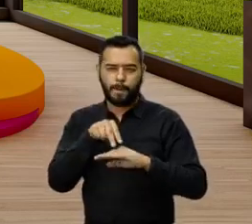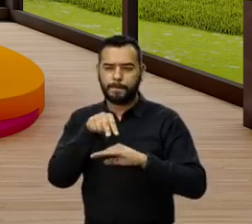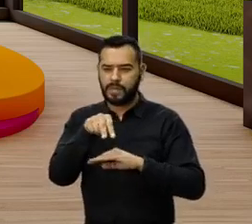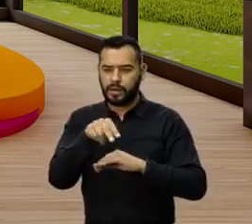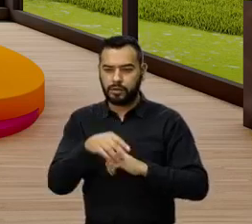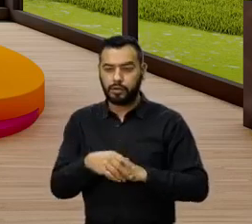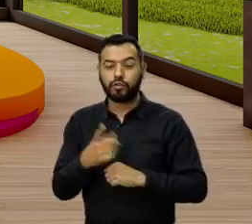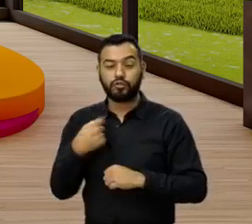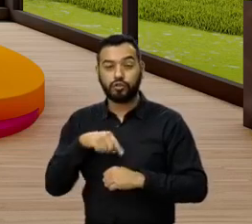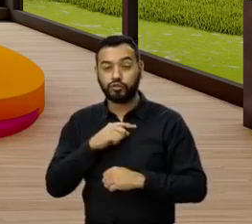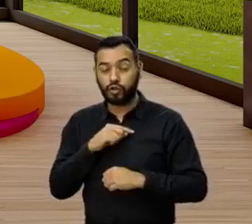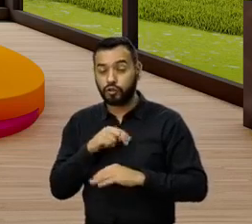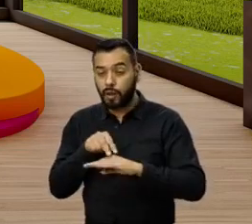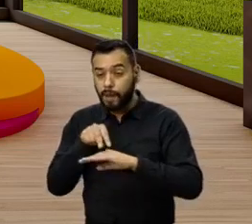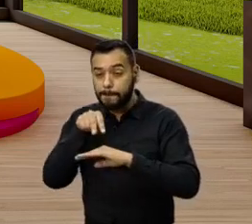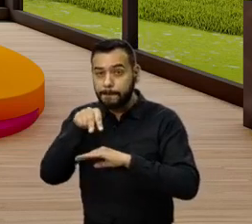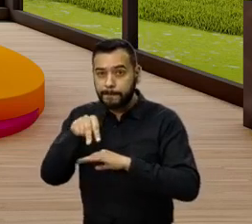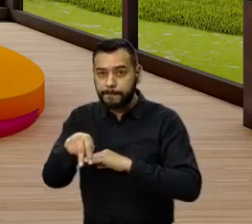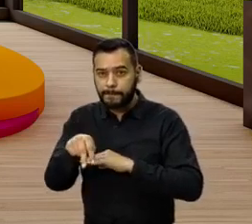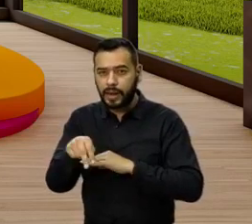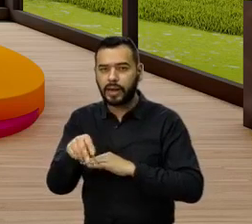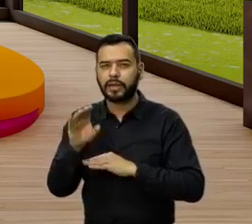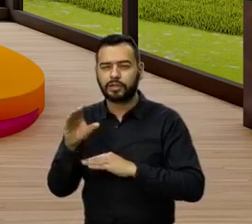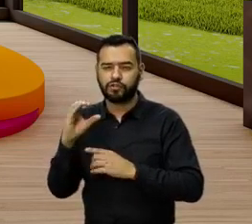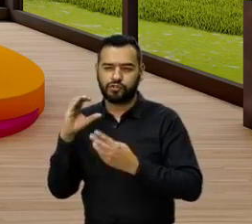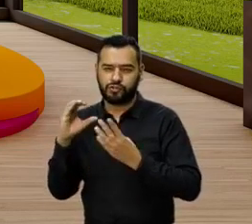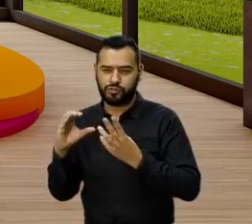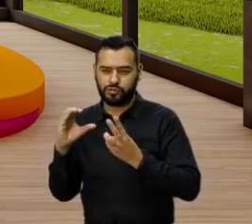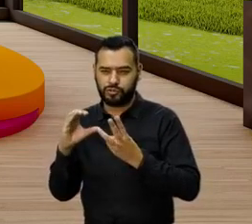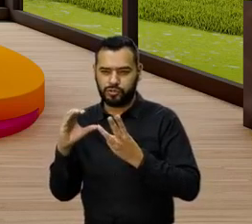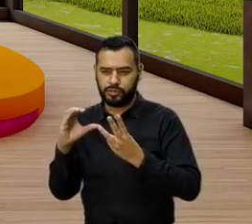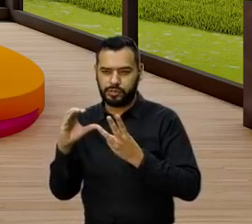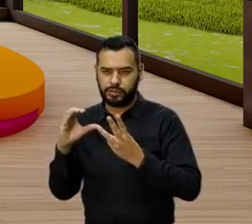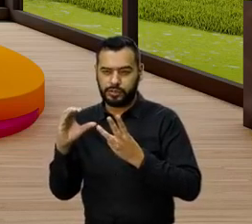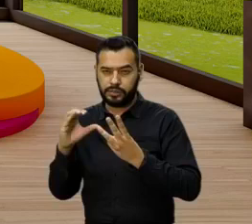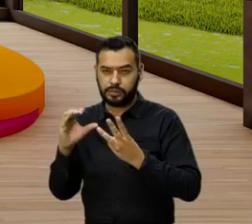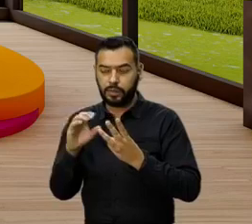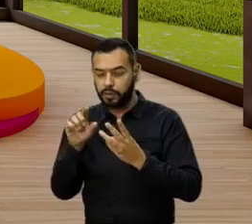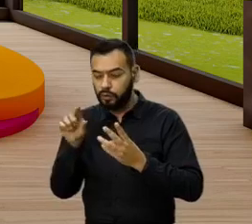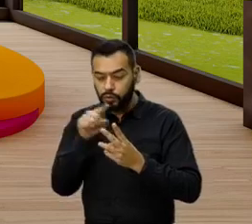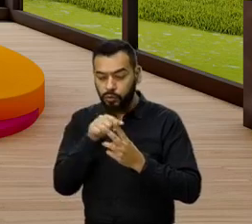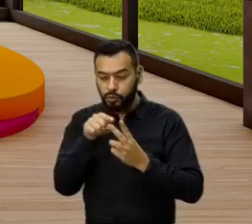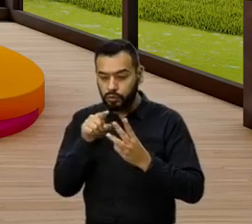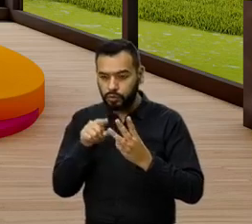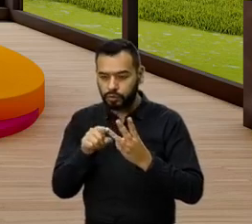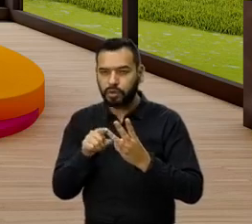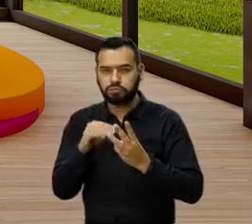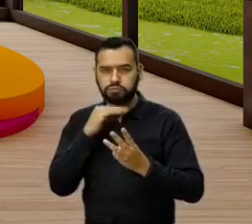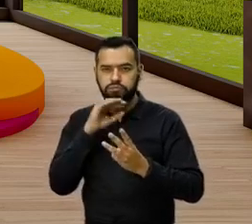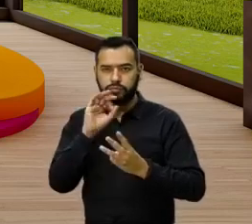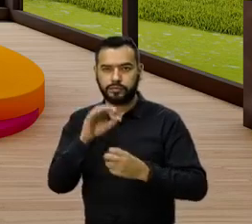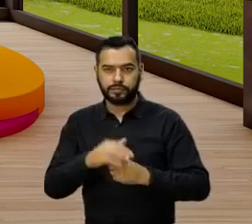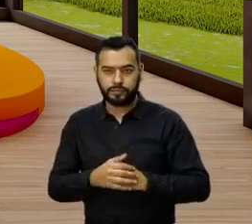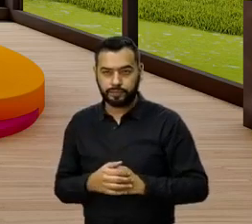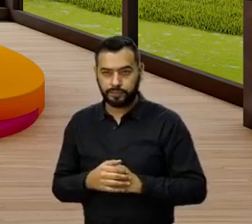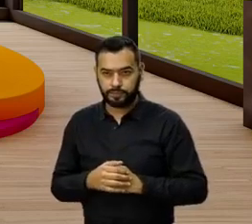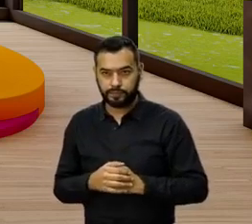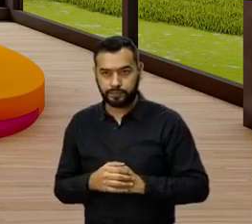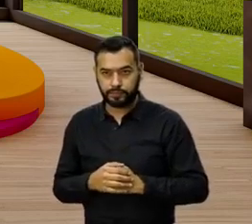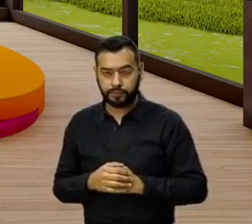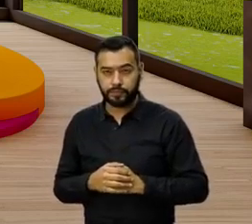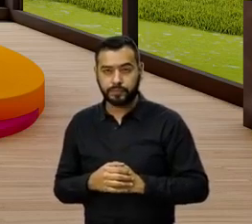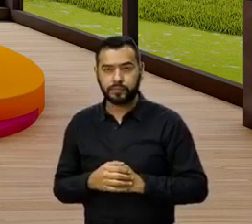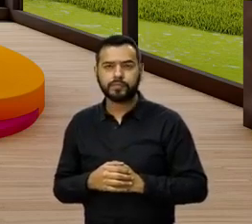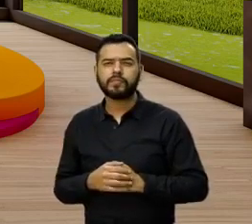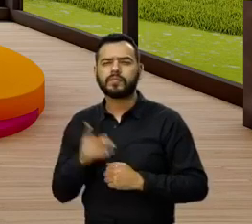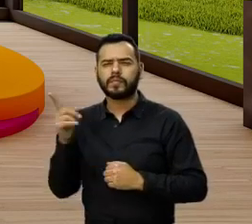el apartamento que vamos a encontrar con balcones el apartamento tipo c pero cualquiera de los tres que escoja está más que bien en perfecto